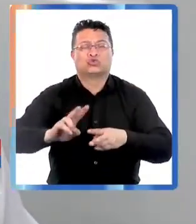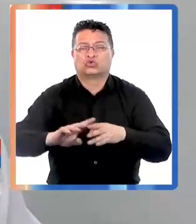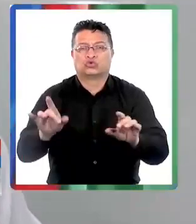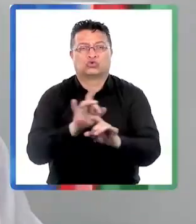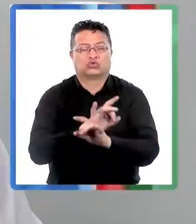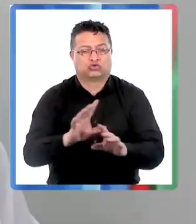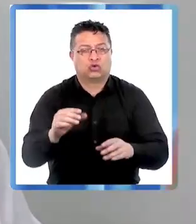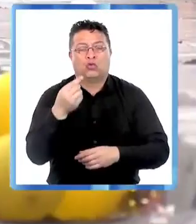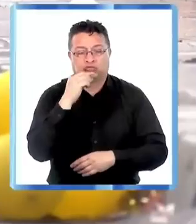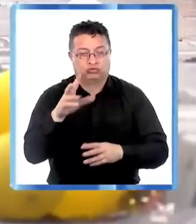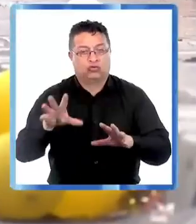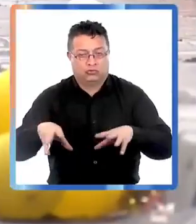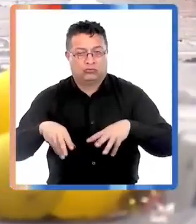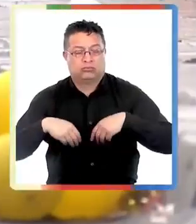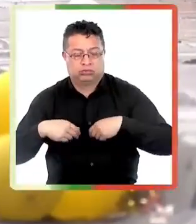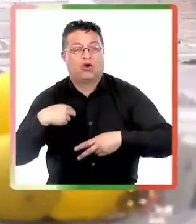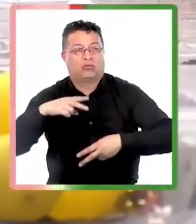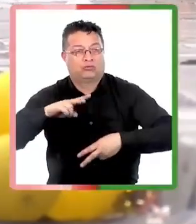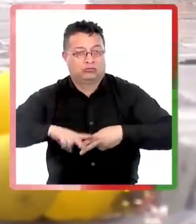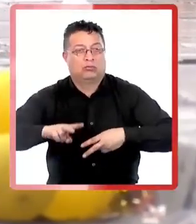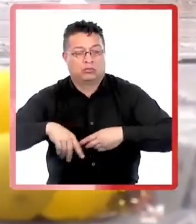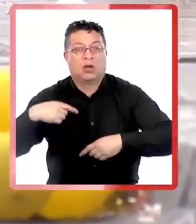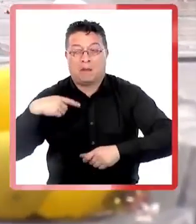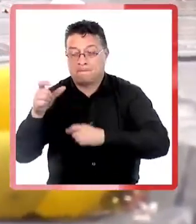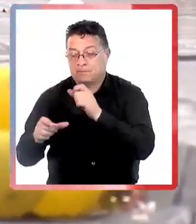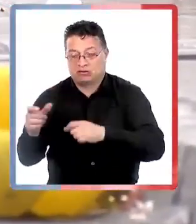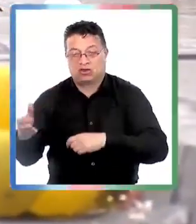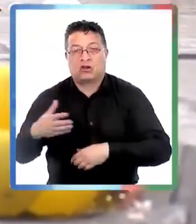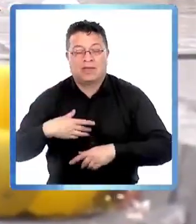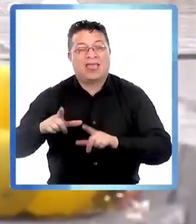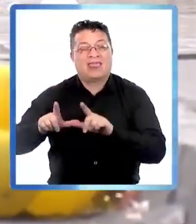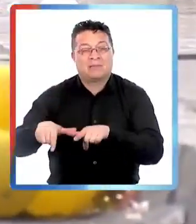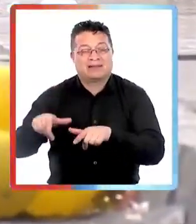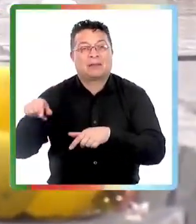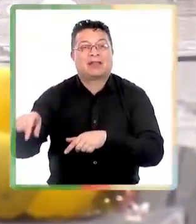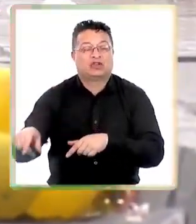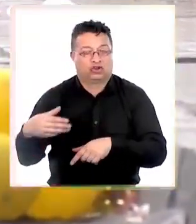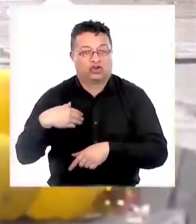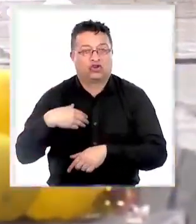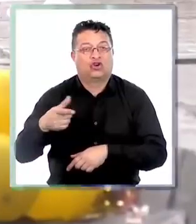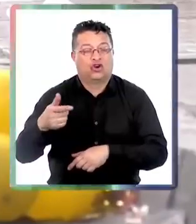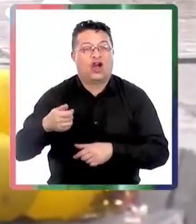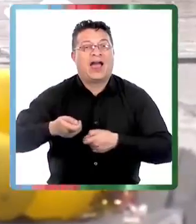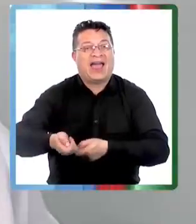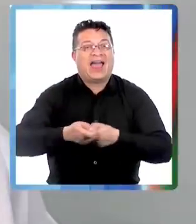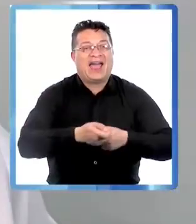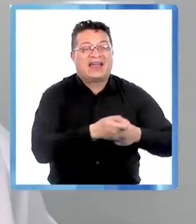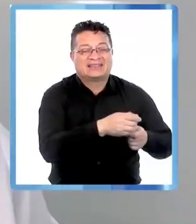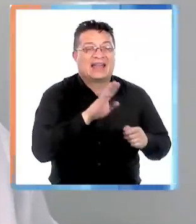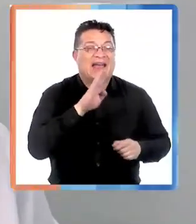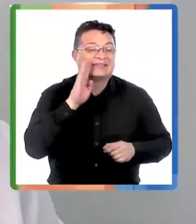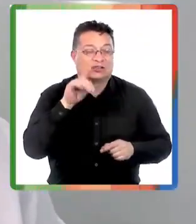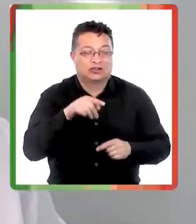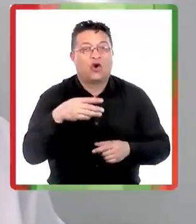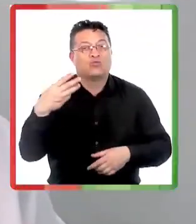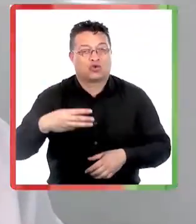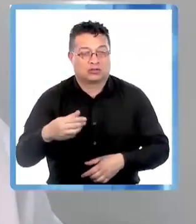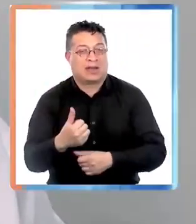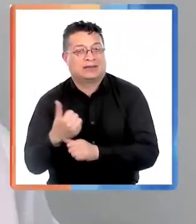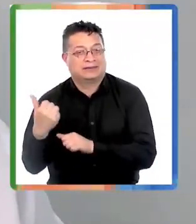solucionado mientras abordaban este tema, lo iba a solucionar mediante personal con el departamento de la dirección de aseo del